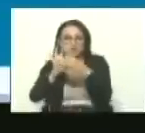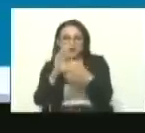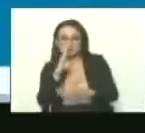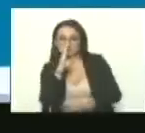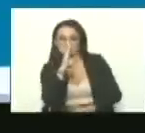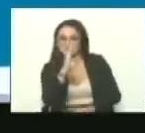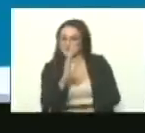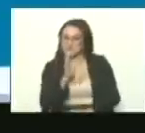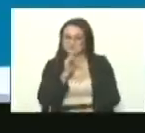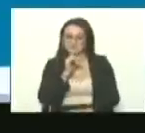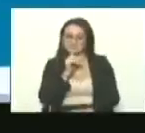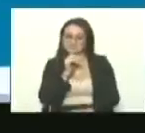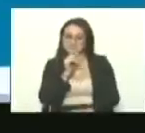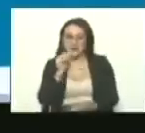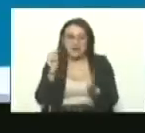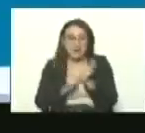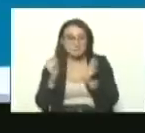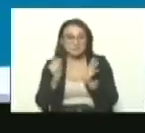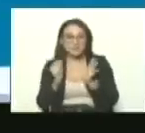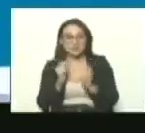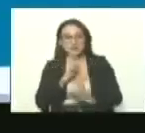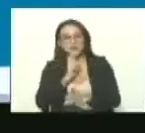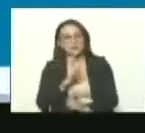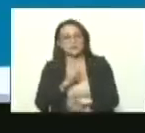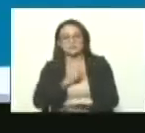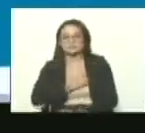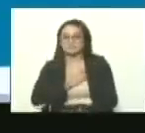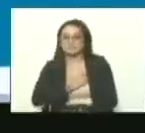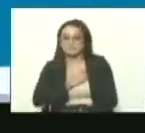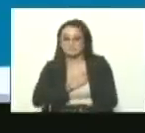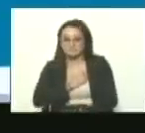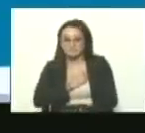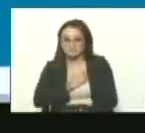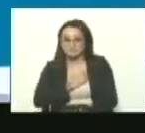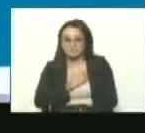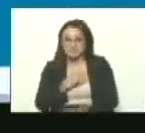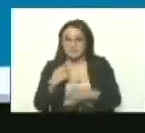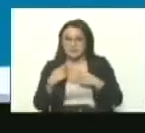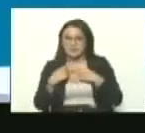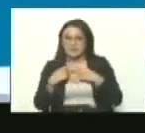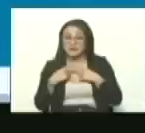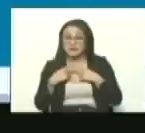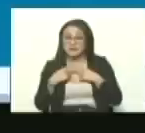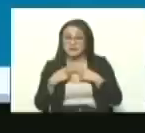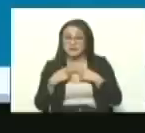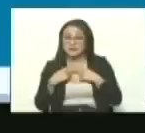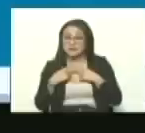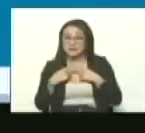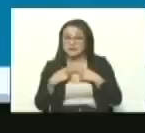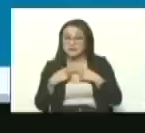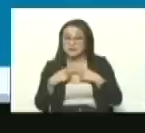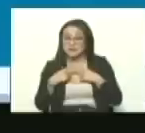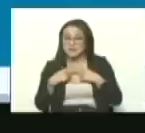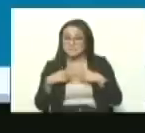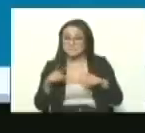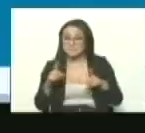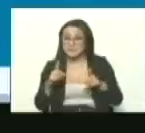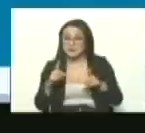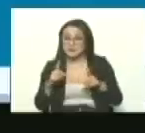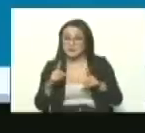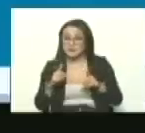y activarlos inmediatamente. La lamento. ¿Ah? Pero para mañana, como tú me estás...